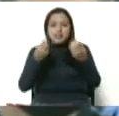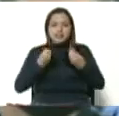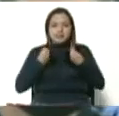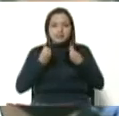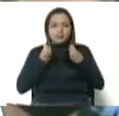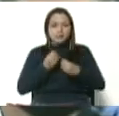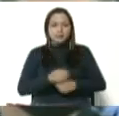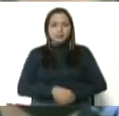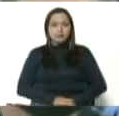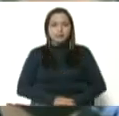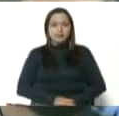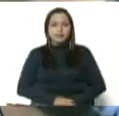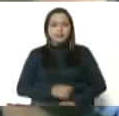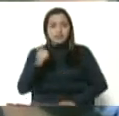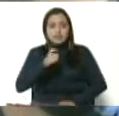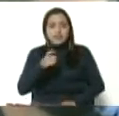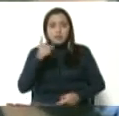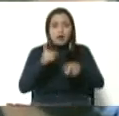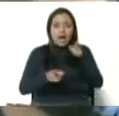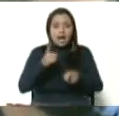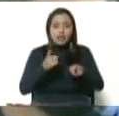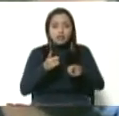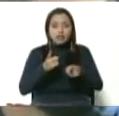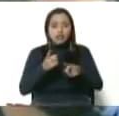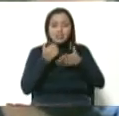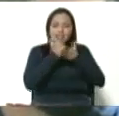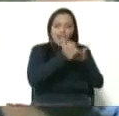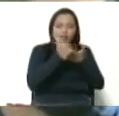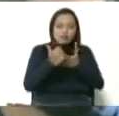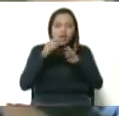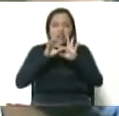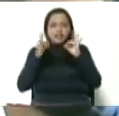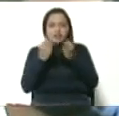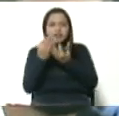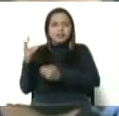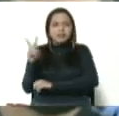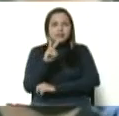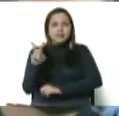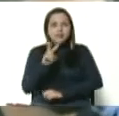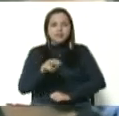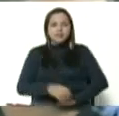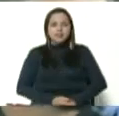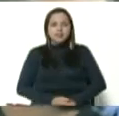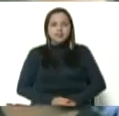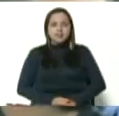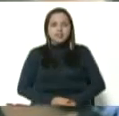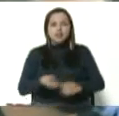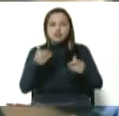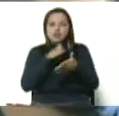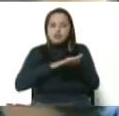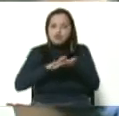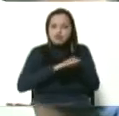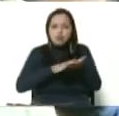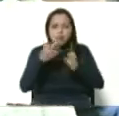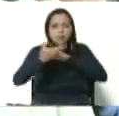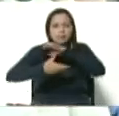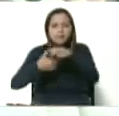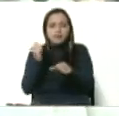necesitamos a alguien que se ocupe de la familia venezolana, que se encargue de la situación de los trabajadores.